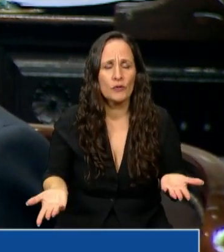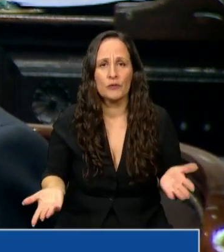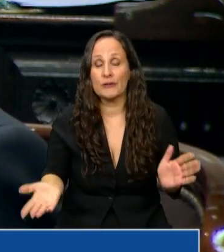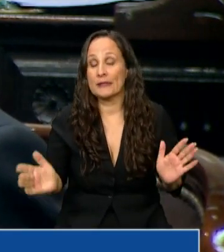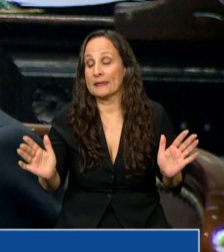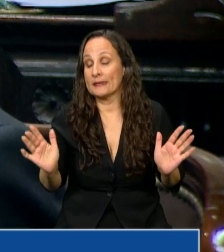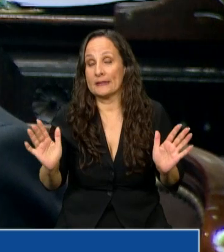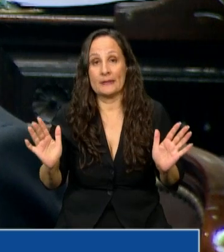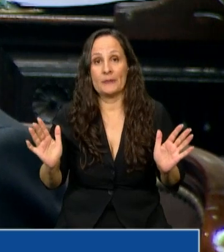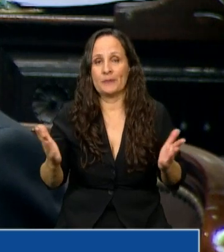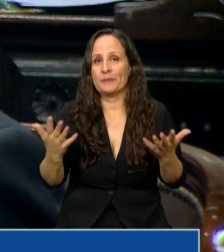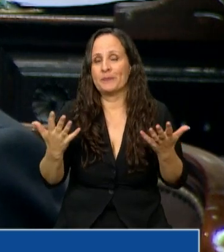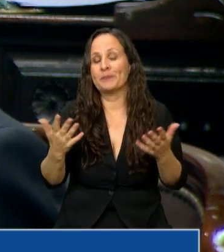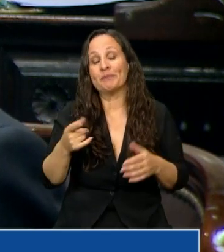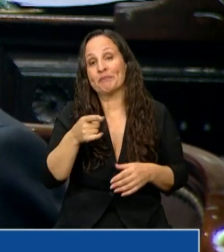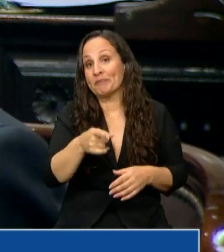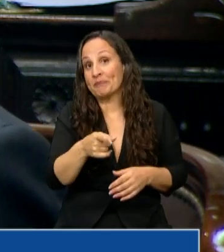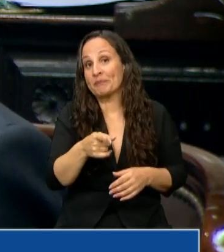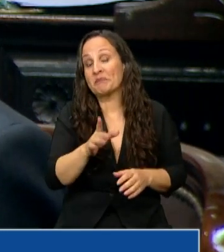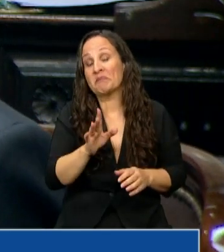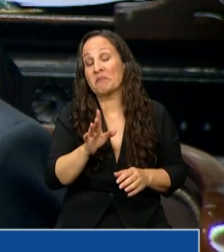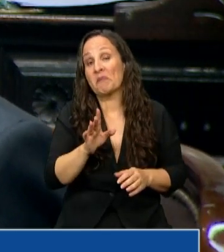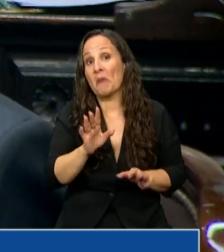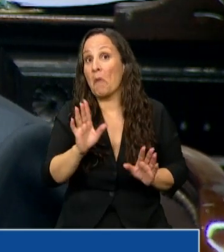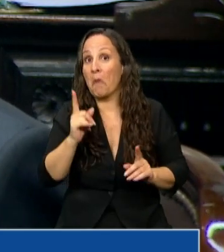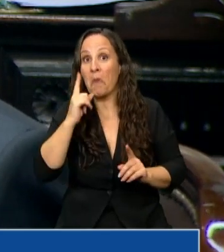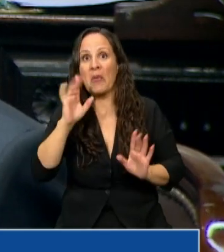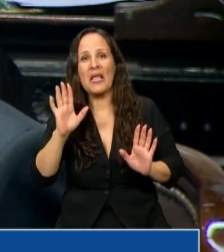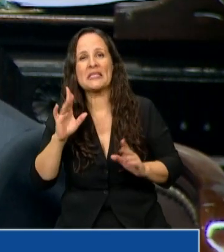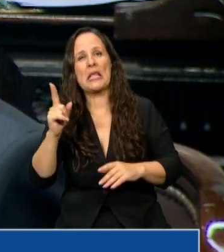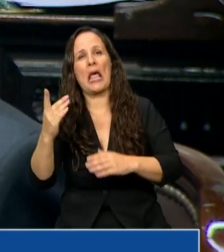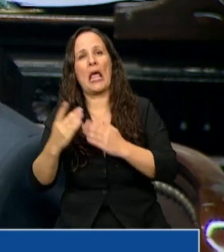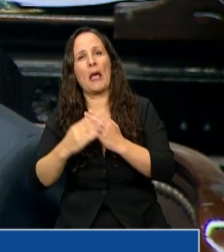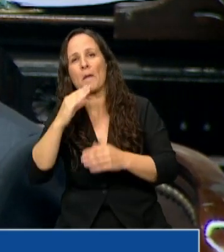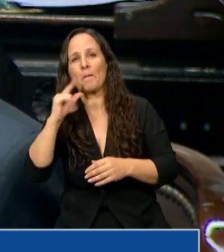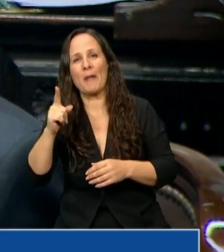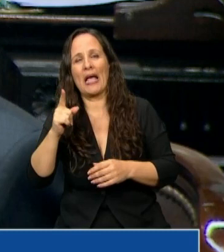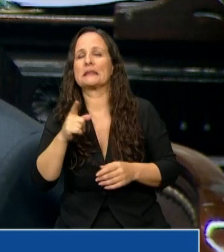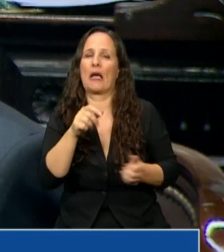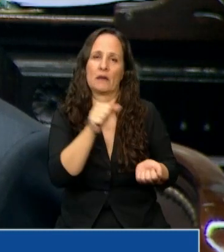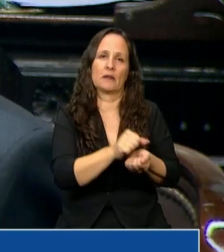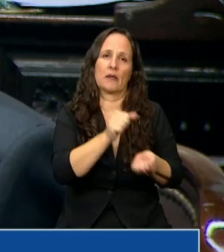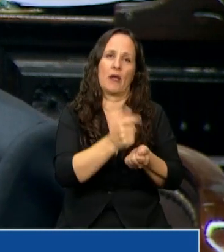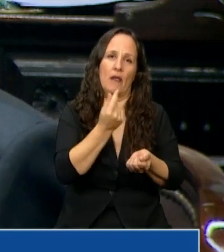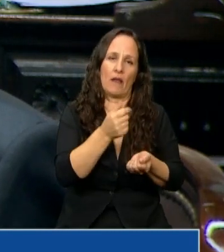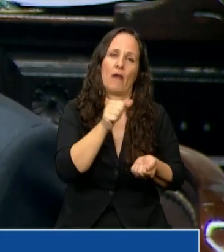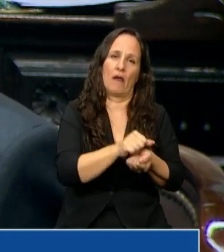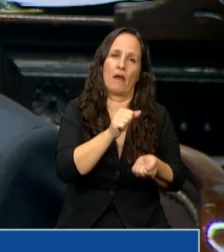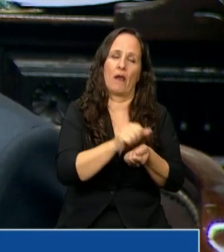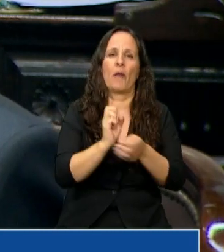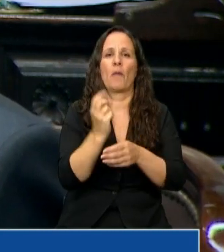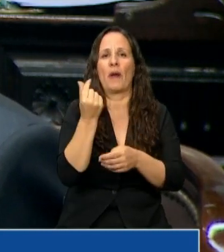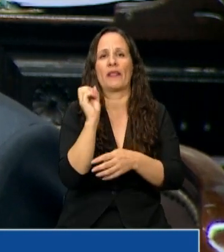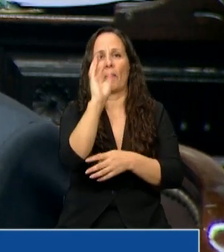Evidentemente apuestan a que el ministro pródigo siga imprimiendo y le siga